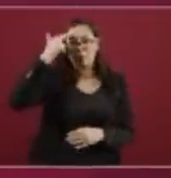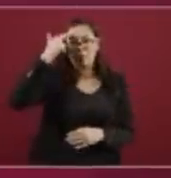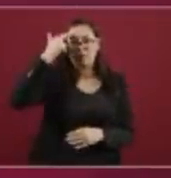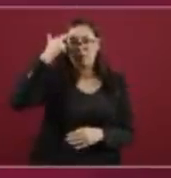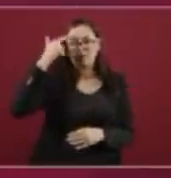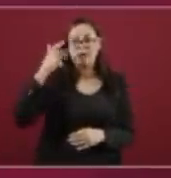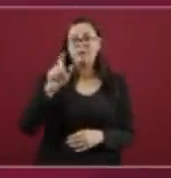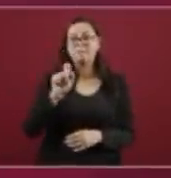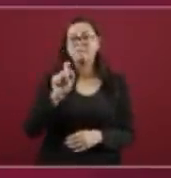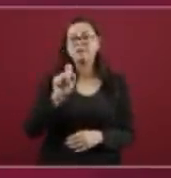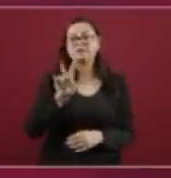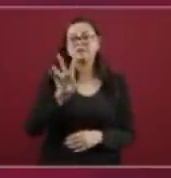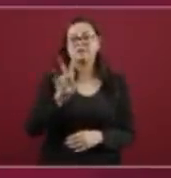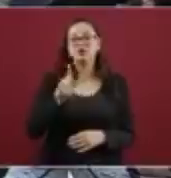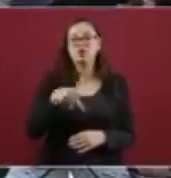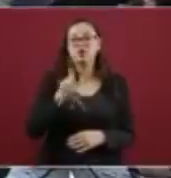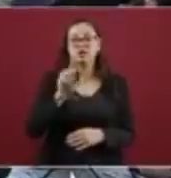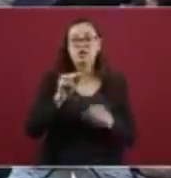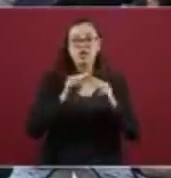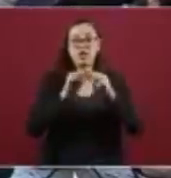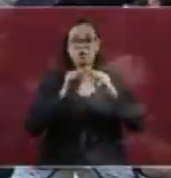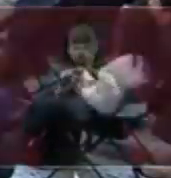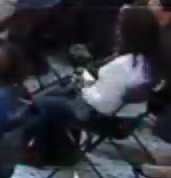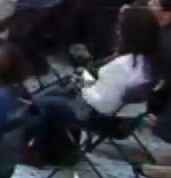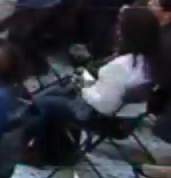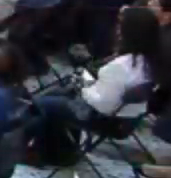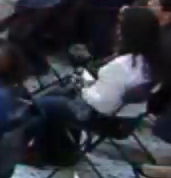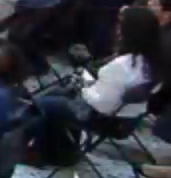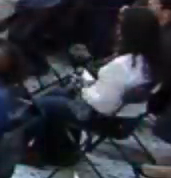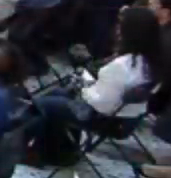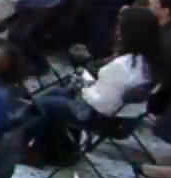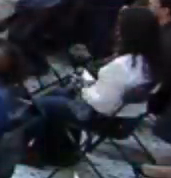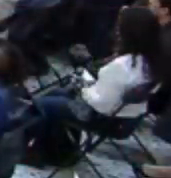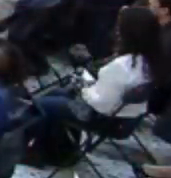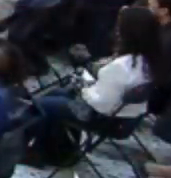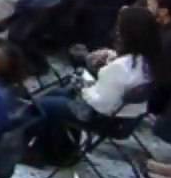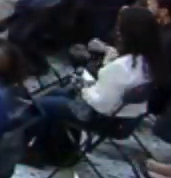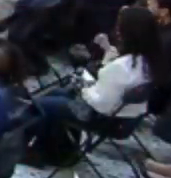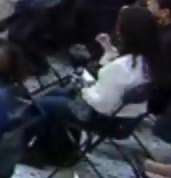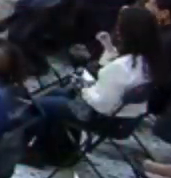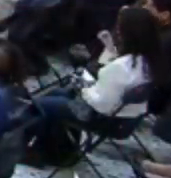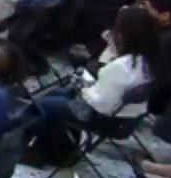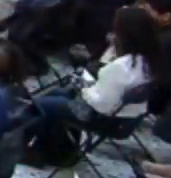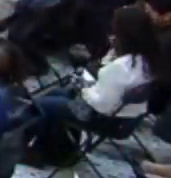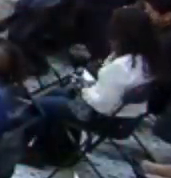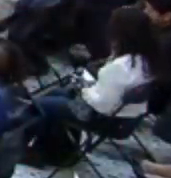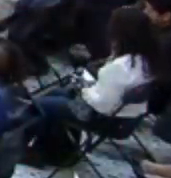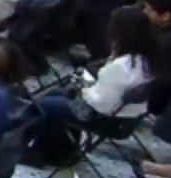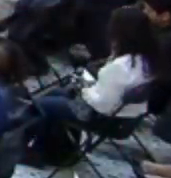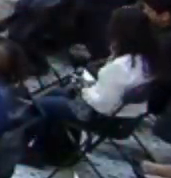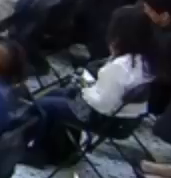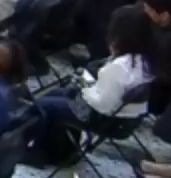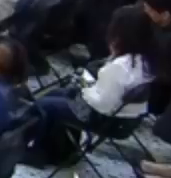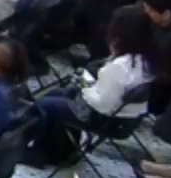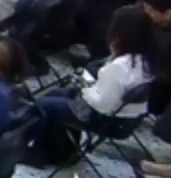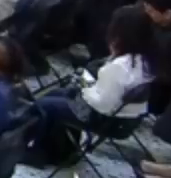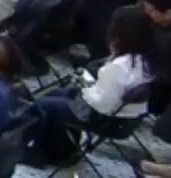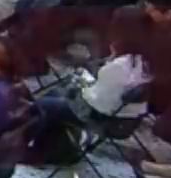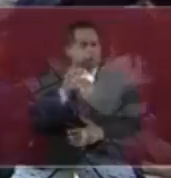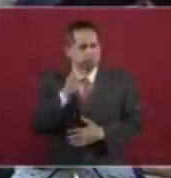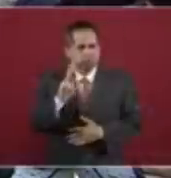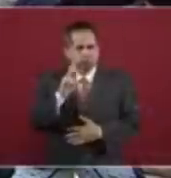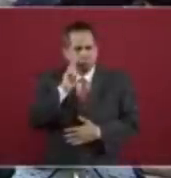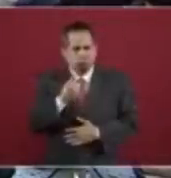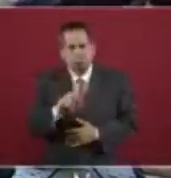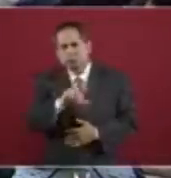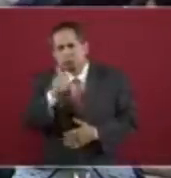25 kilómetros de la línea divisoria. Entonces, De todas formas, lo vamos a ver. ¿Qué otra cosa